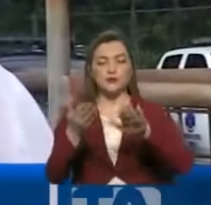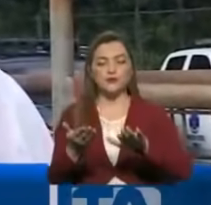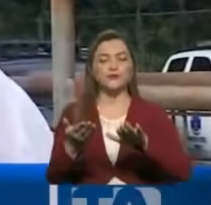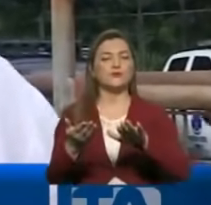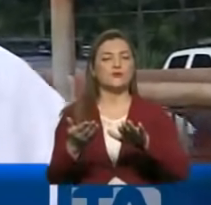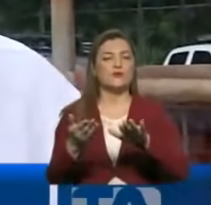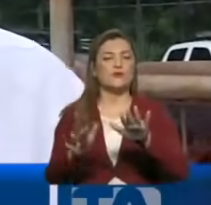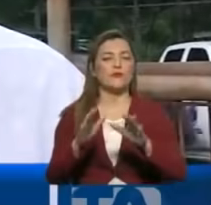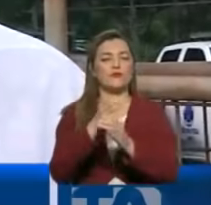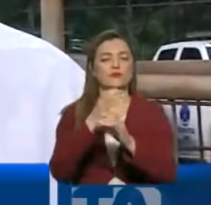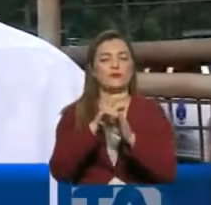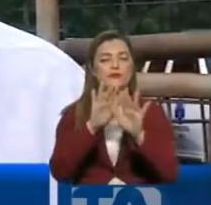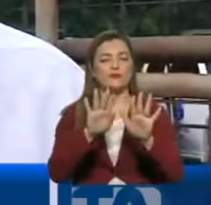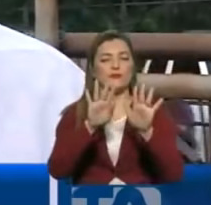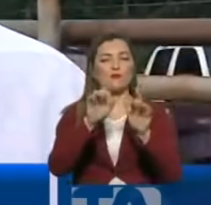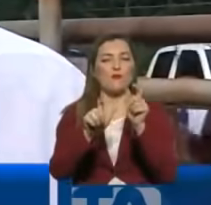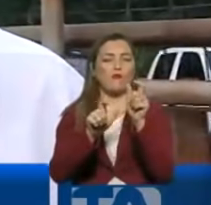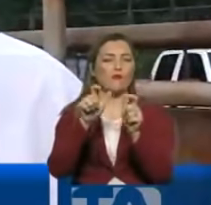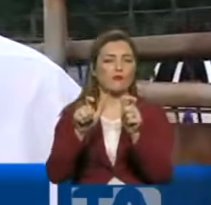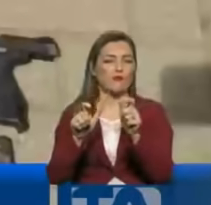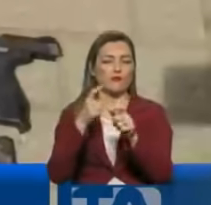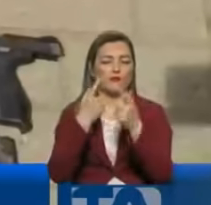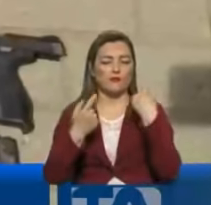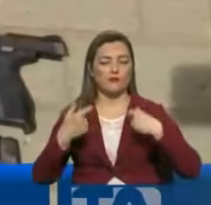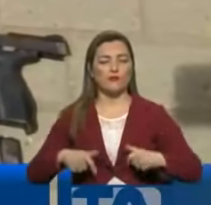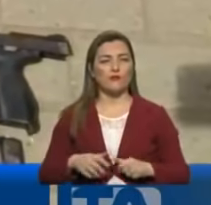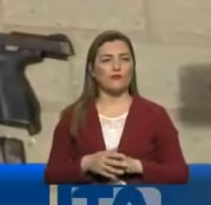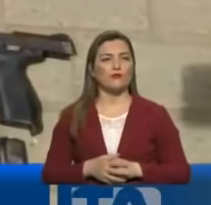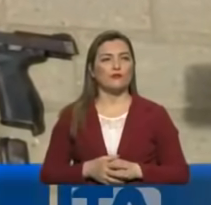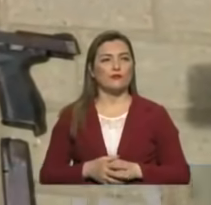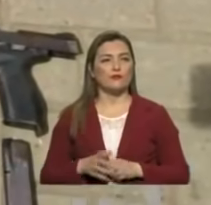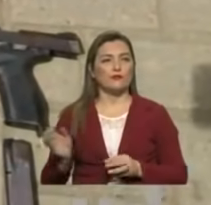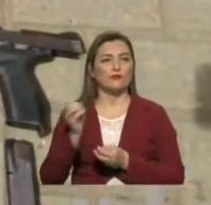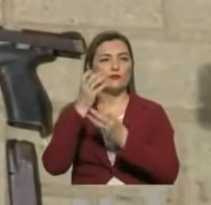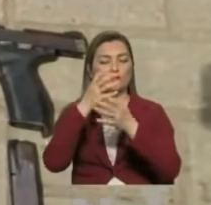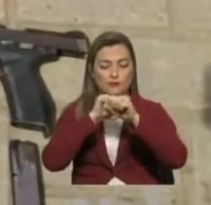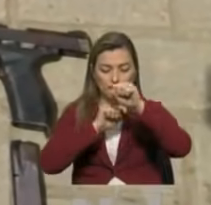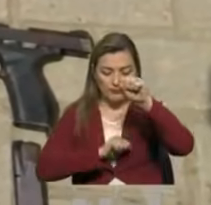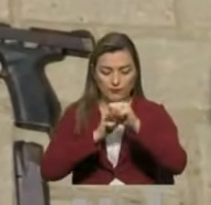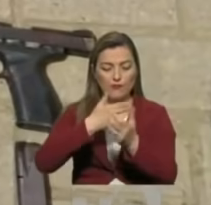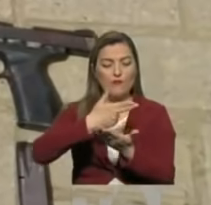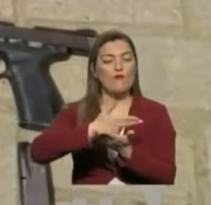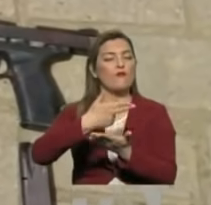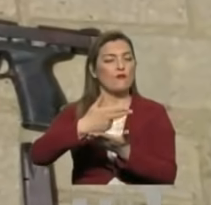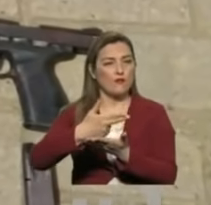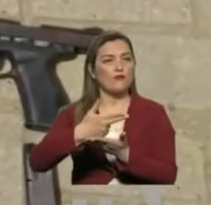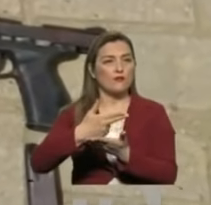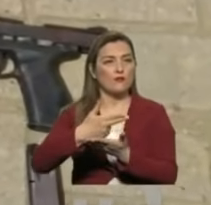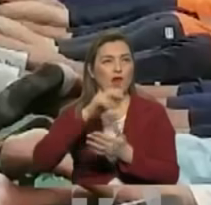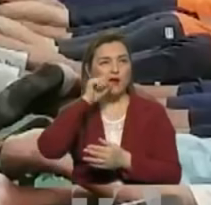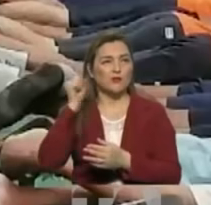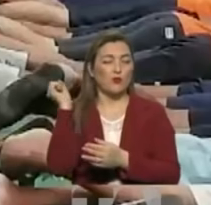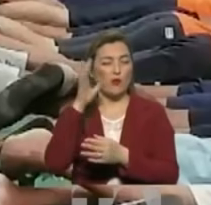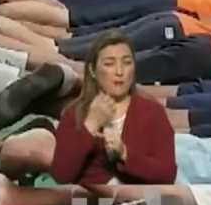y tenemos aproximadamente 19 personas que están heridas. Chonillo informó que se decomisaron armas de fuego e incluso una